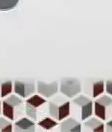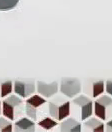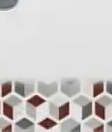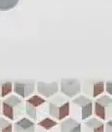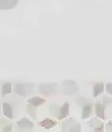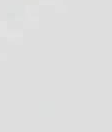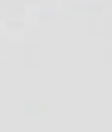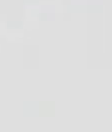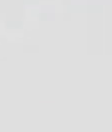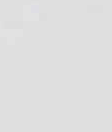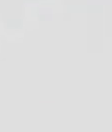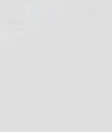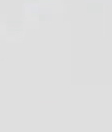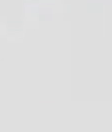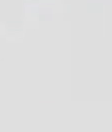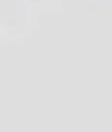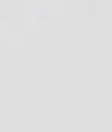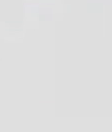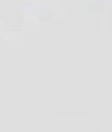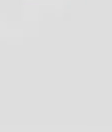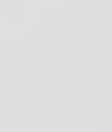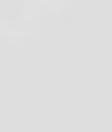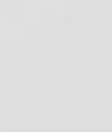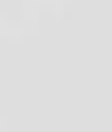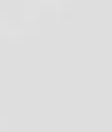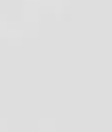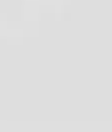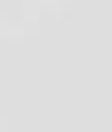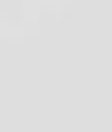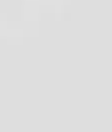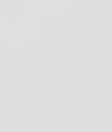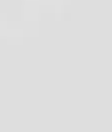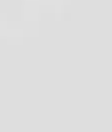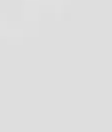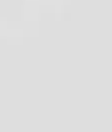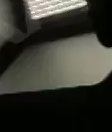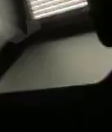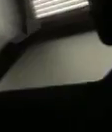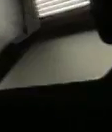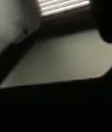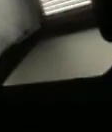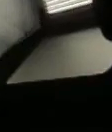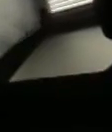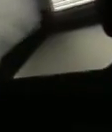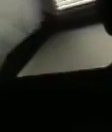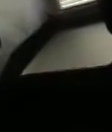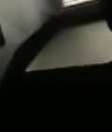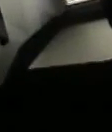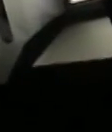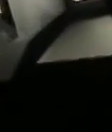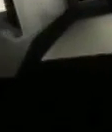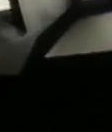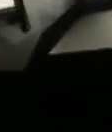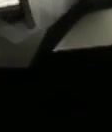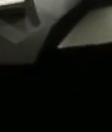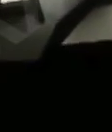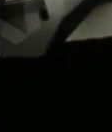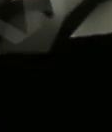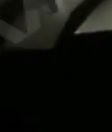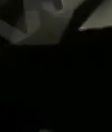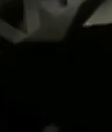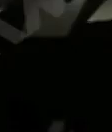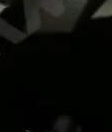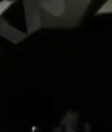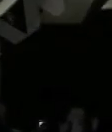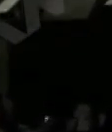el segundo debate convocado por el instituto estatal electoral y de participación ciudadana de oaxaca contó con la participación de los siete candidatos